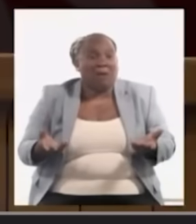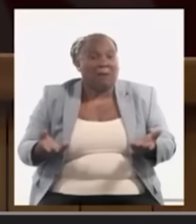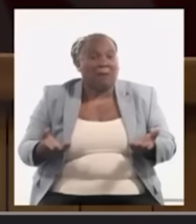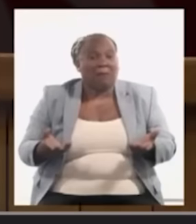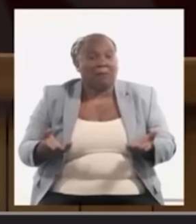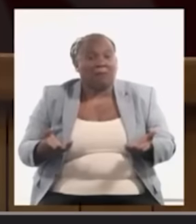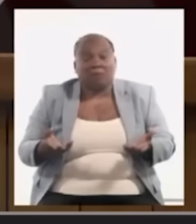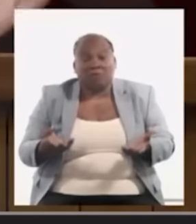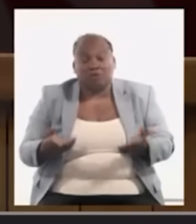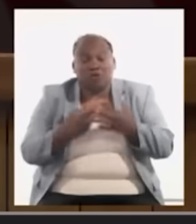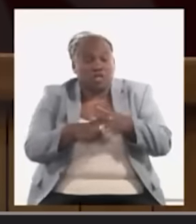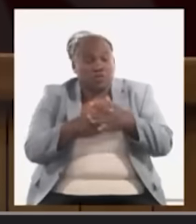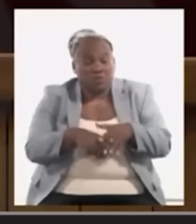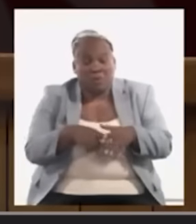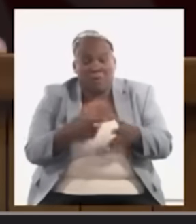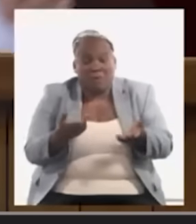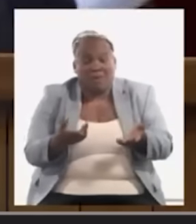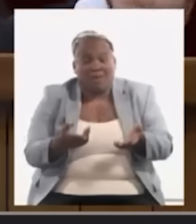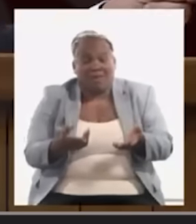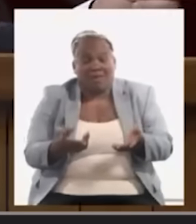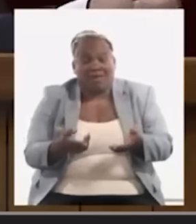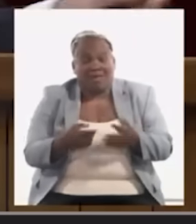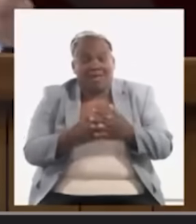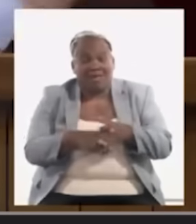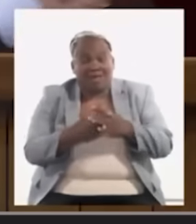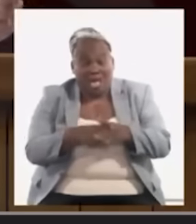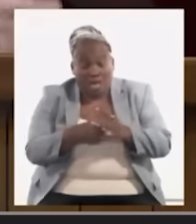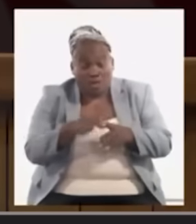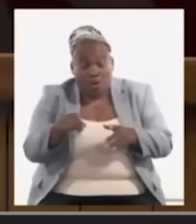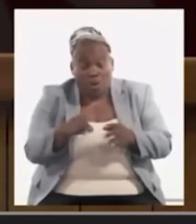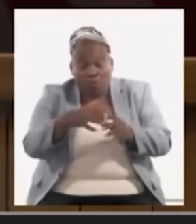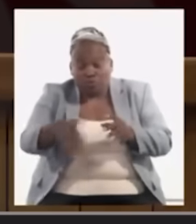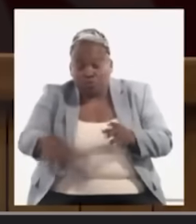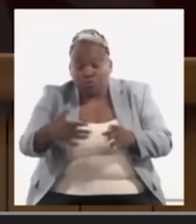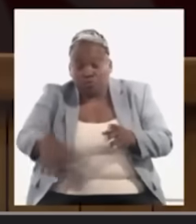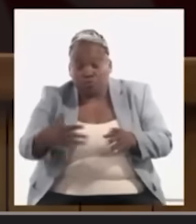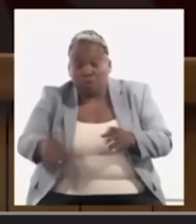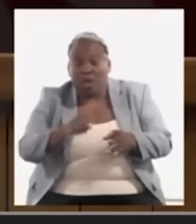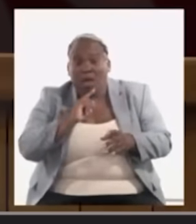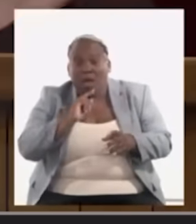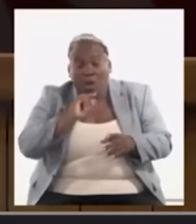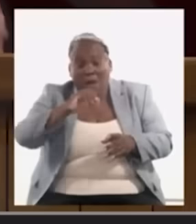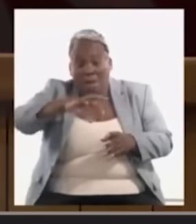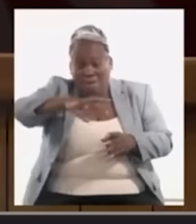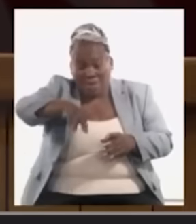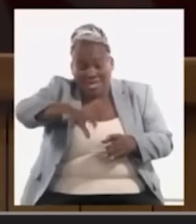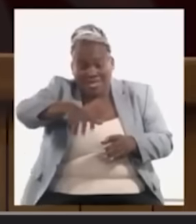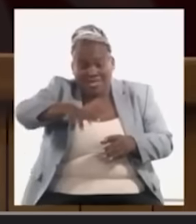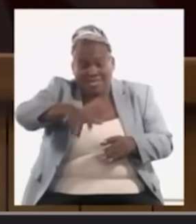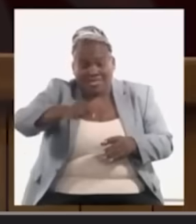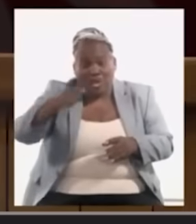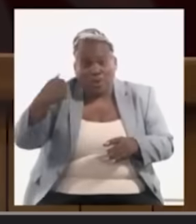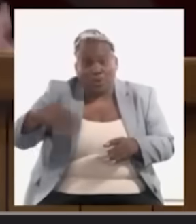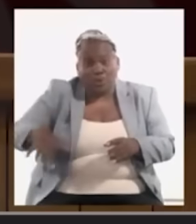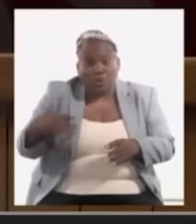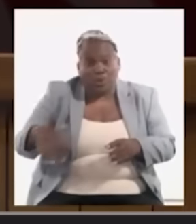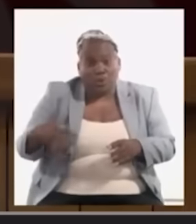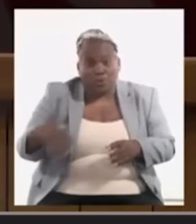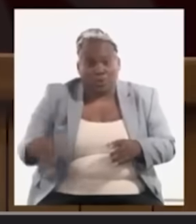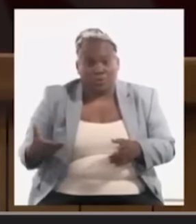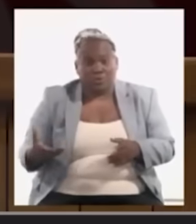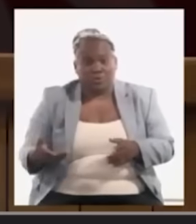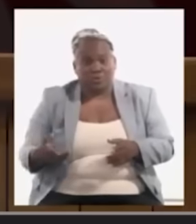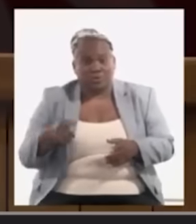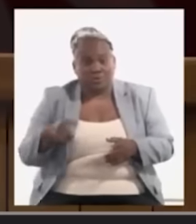arregla. Porque además a veces es verdad que también adquirir una pieza, una llave, cuesta tanto que con